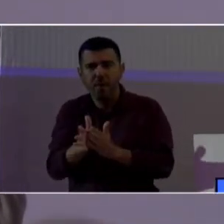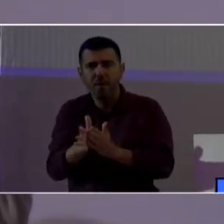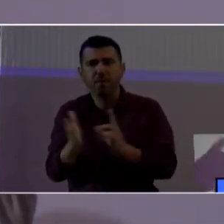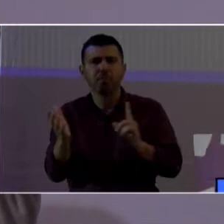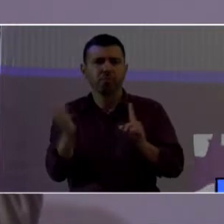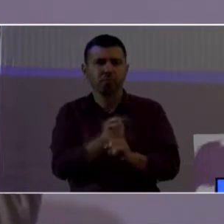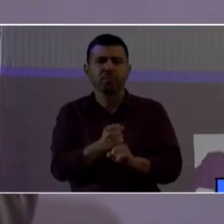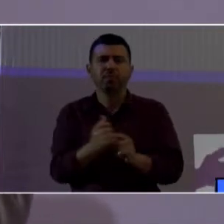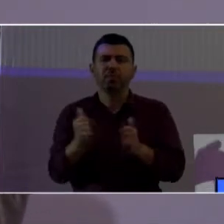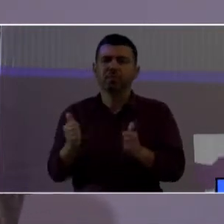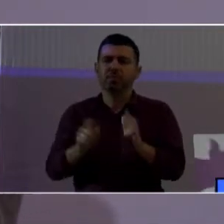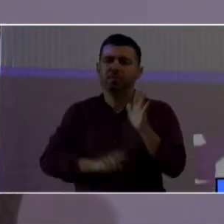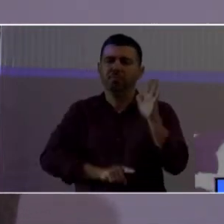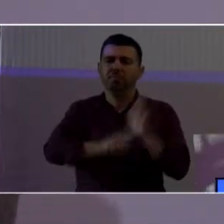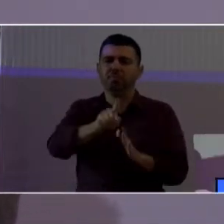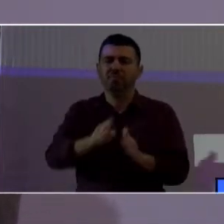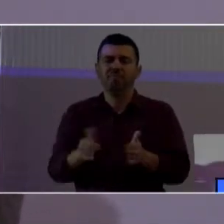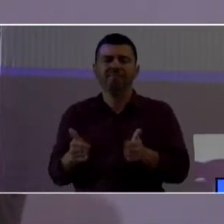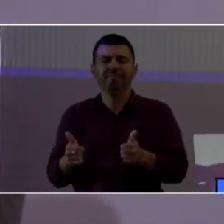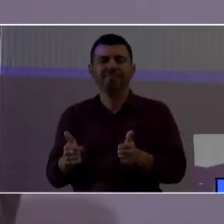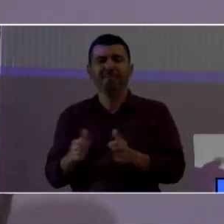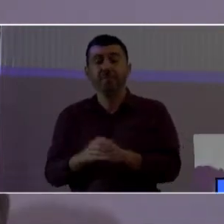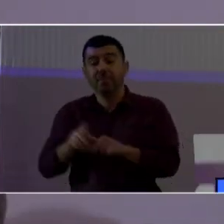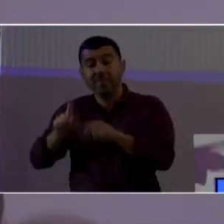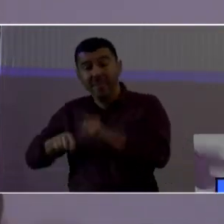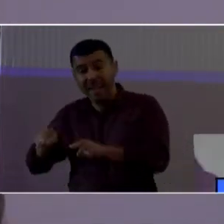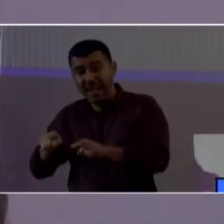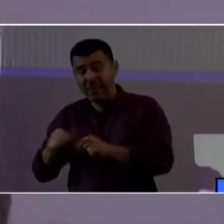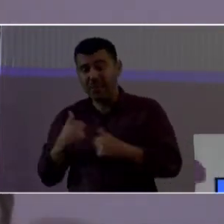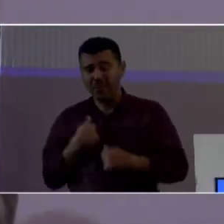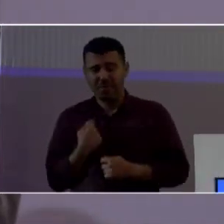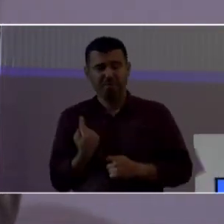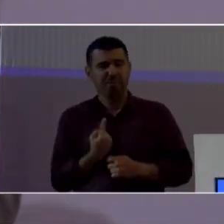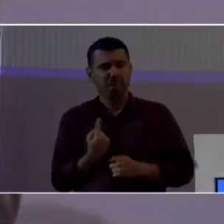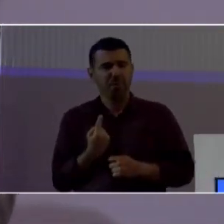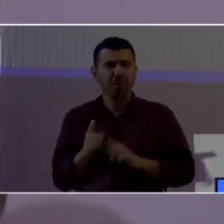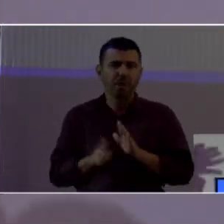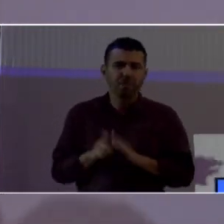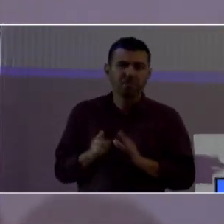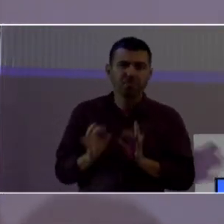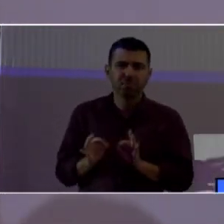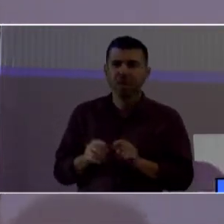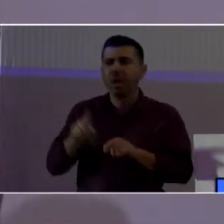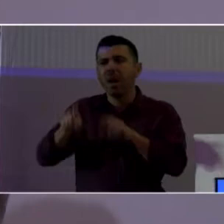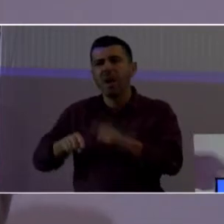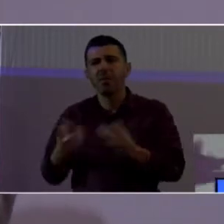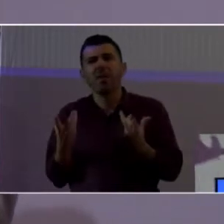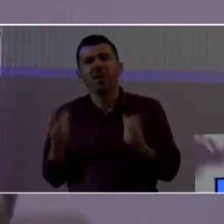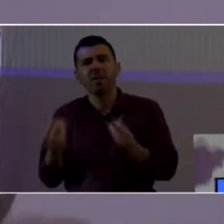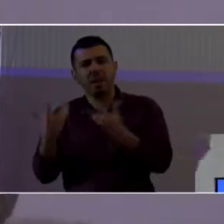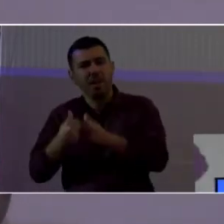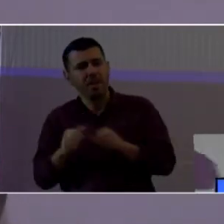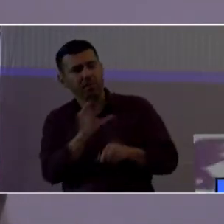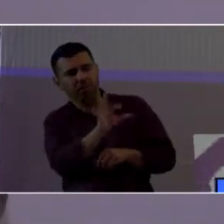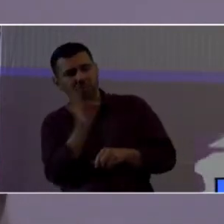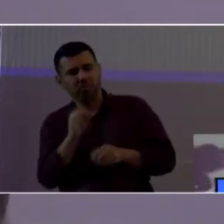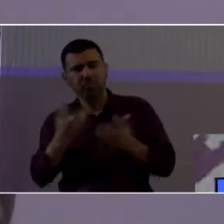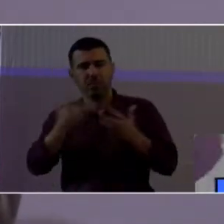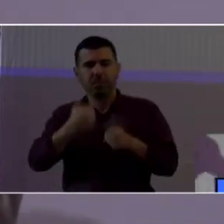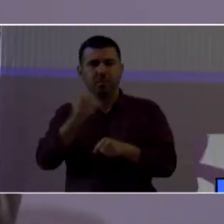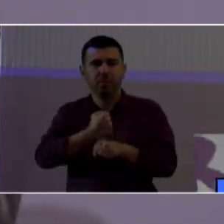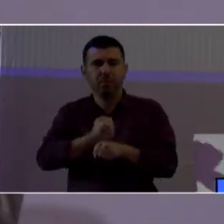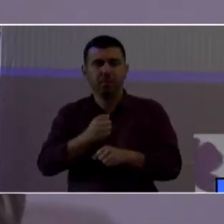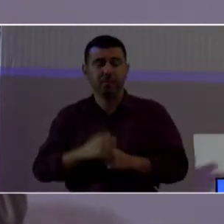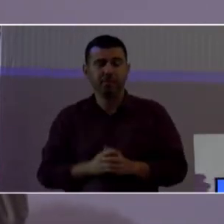quieren la reincorporación individual y hay otros que quieren la empleabilidad. Entonces, haya habido o no haya habido un buen o un